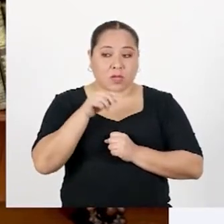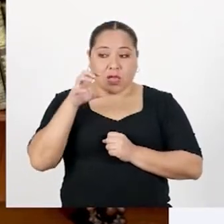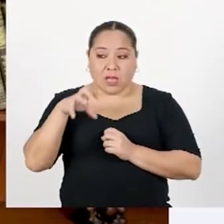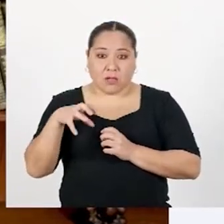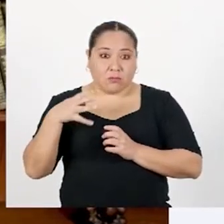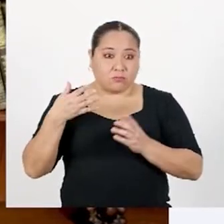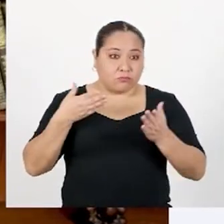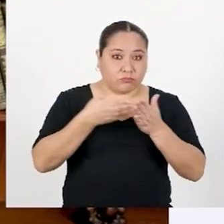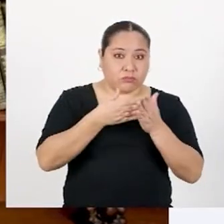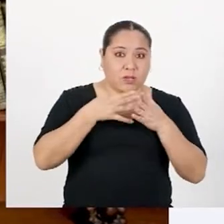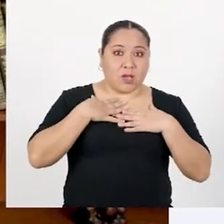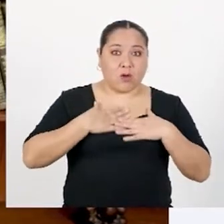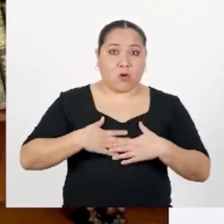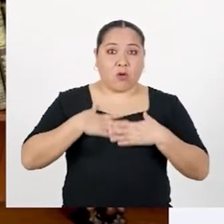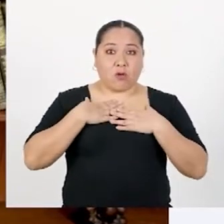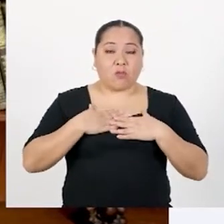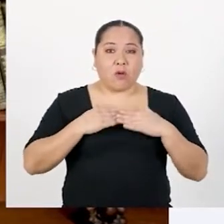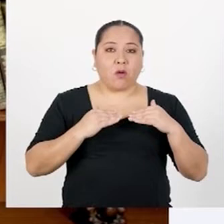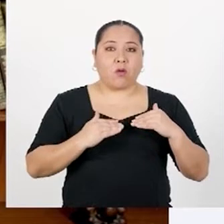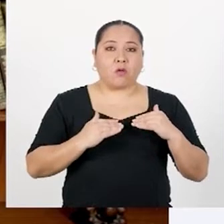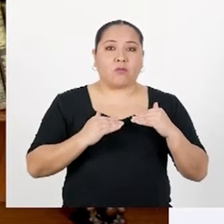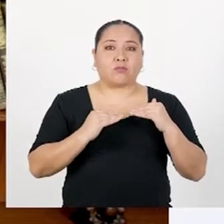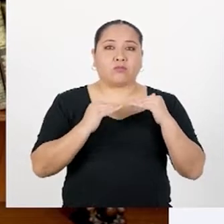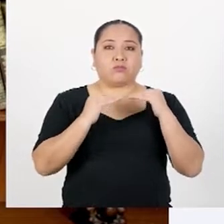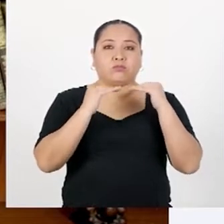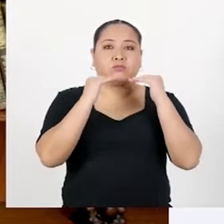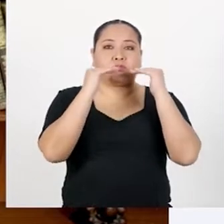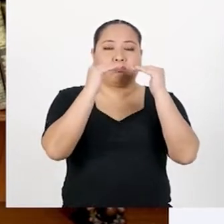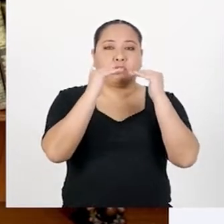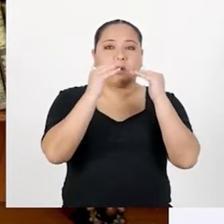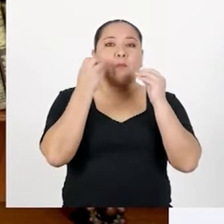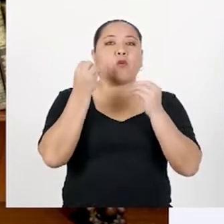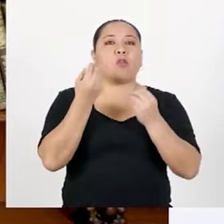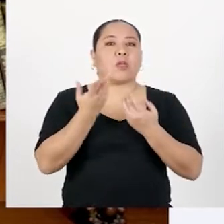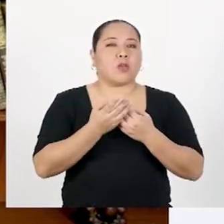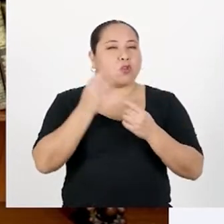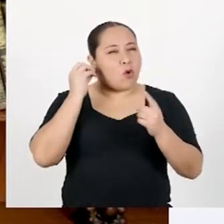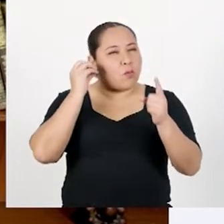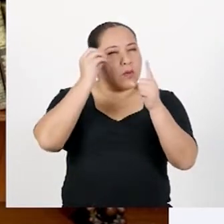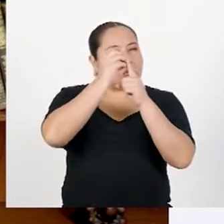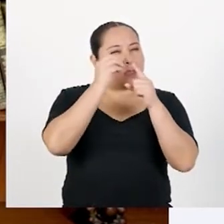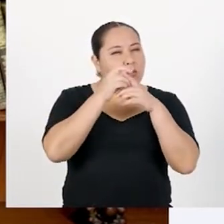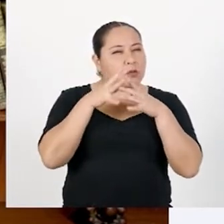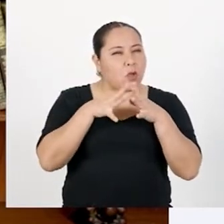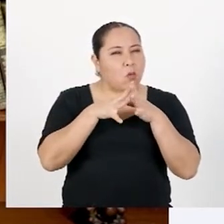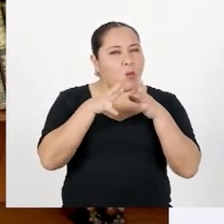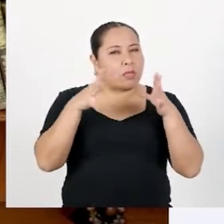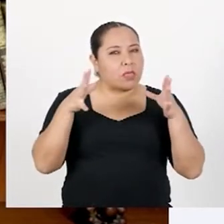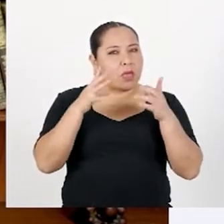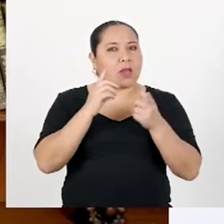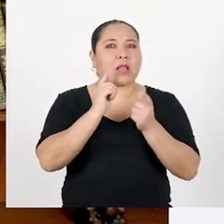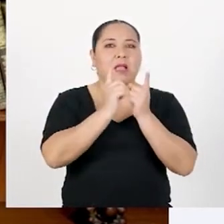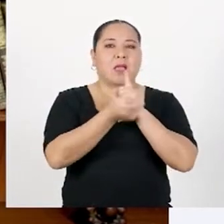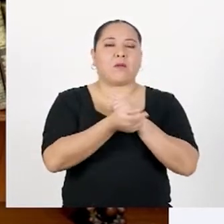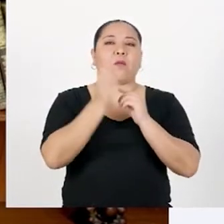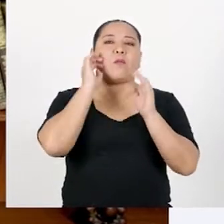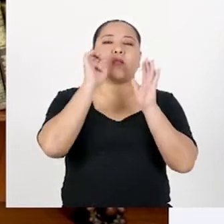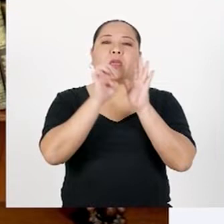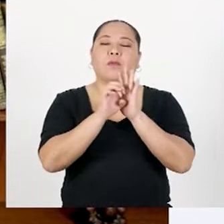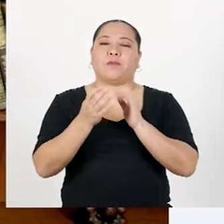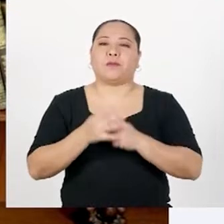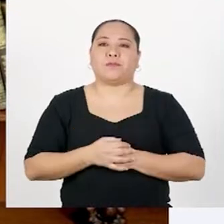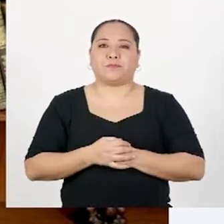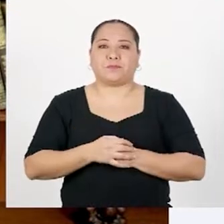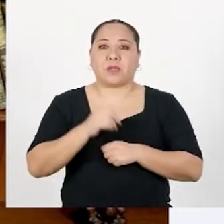estímulo y el organismo aumentan dicha función, porque su objetivo es amplificar el cambio. Por